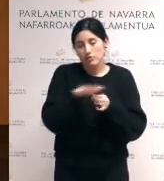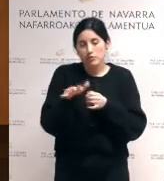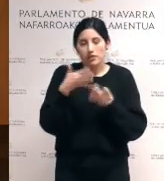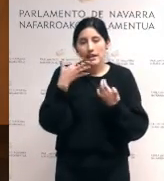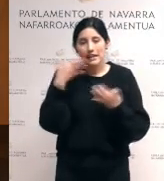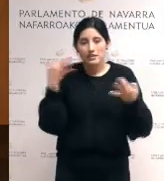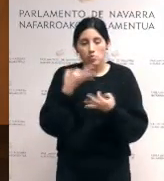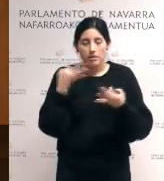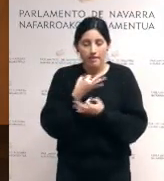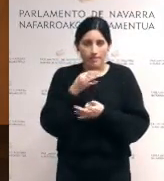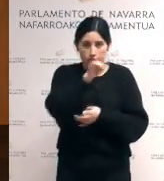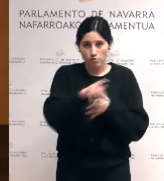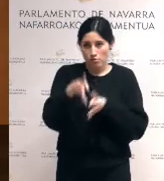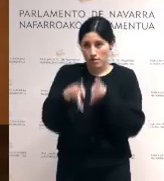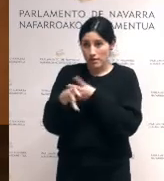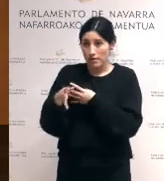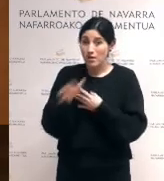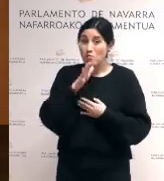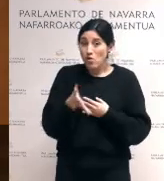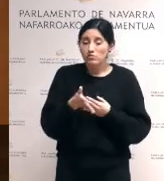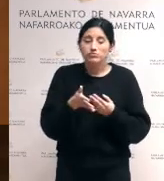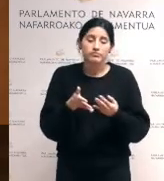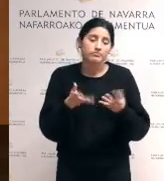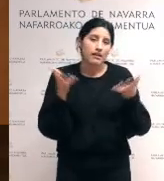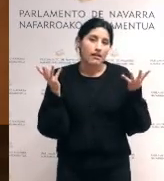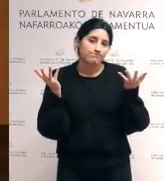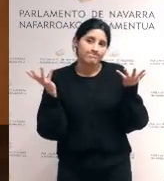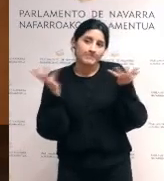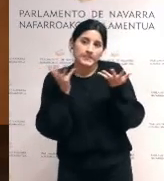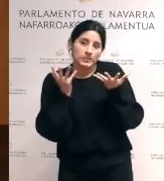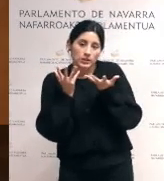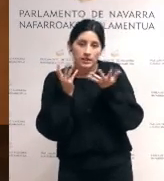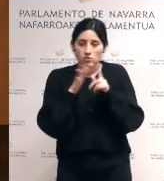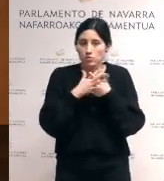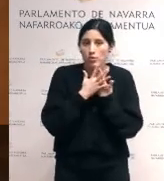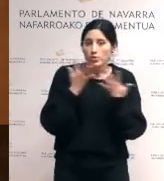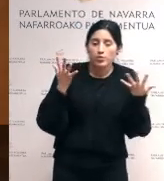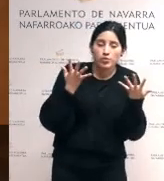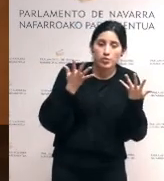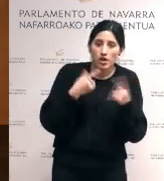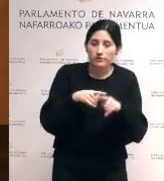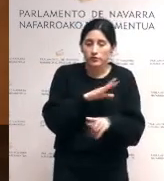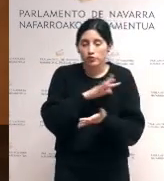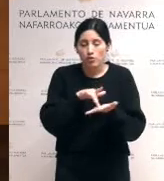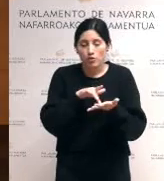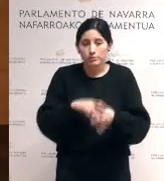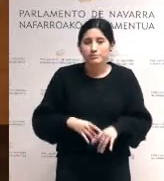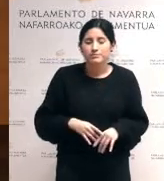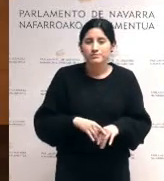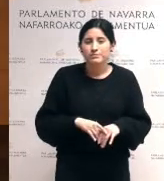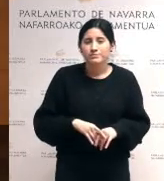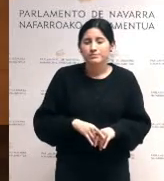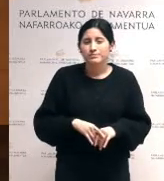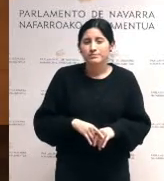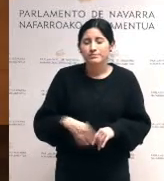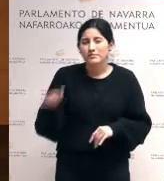esto falsea la realidad de la alarma social. Ante esta realidad que pueden ustedes tapar y ante la falta de propuesta del Gobierno